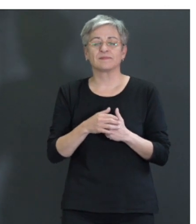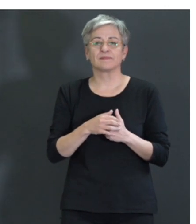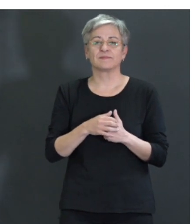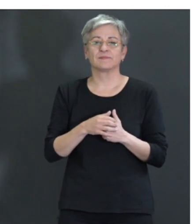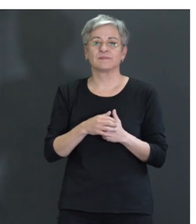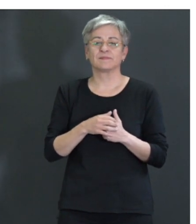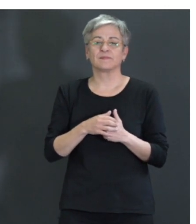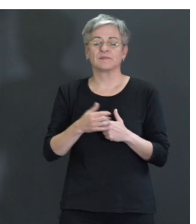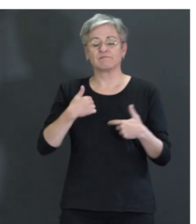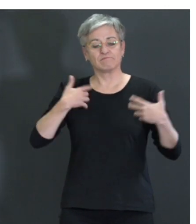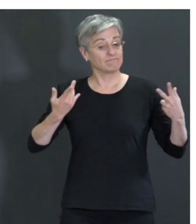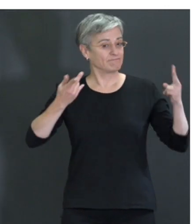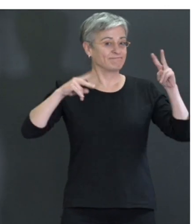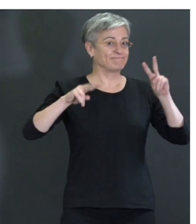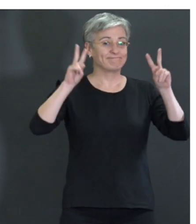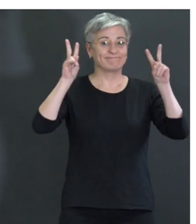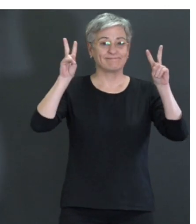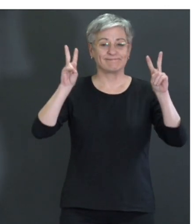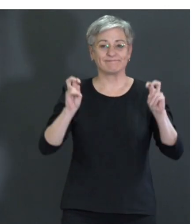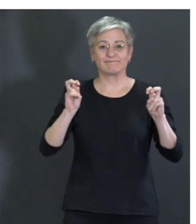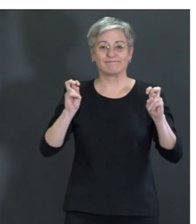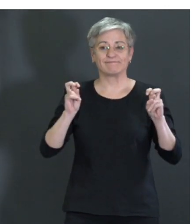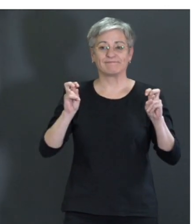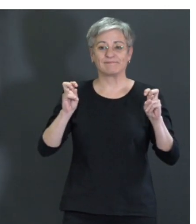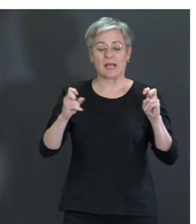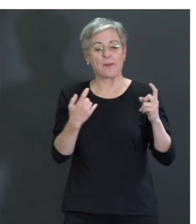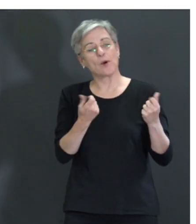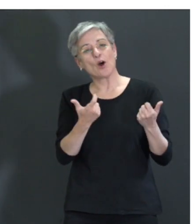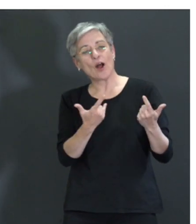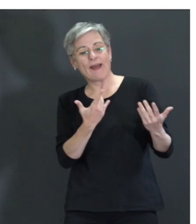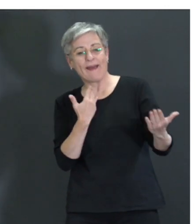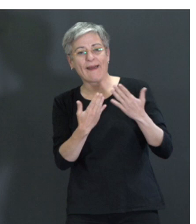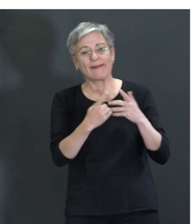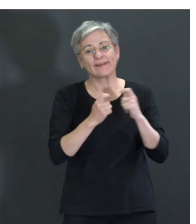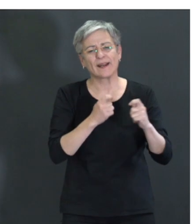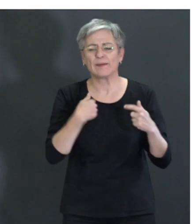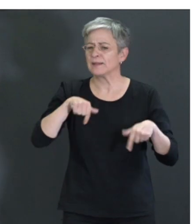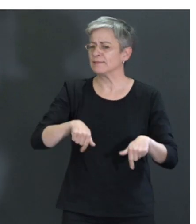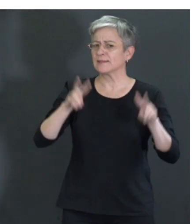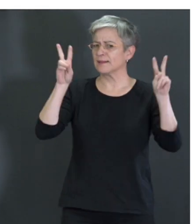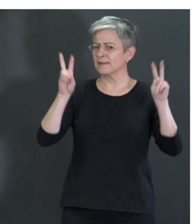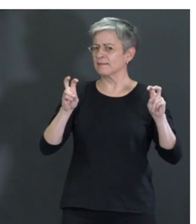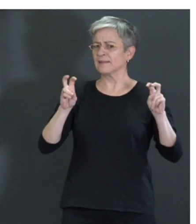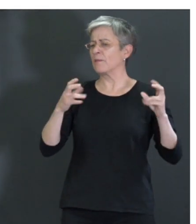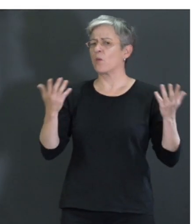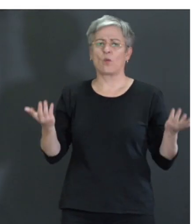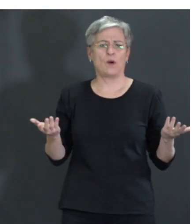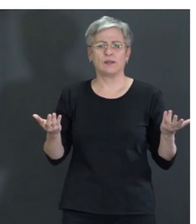¿cuál es el tema de esta entrevista? Pues el tema de esta entrevista va a